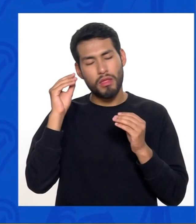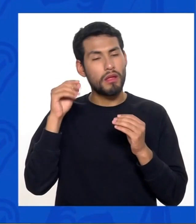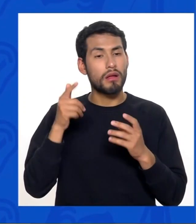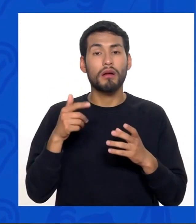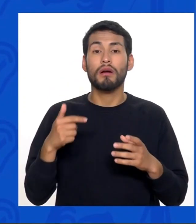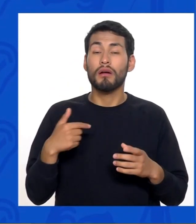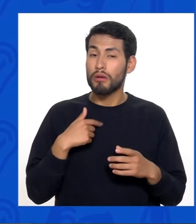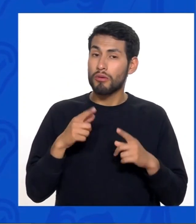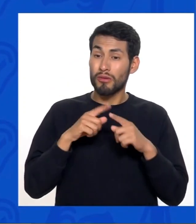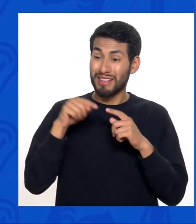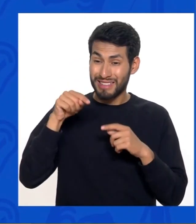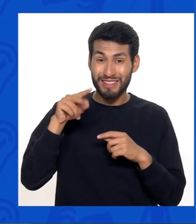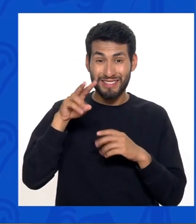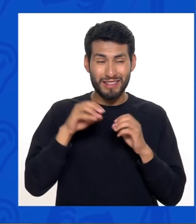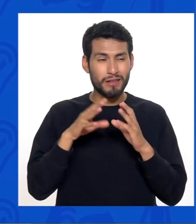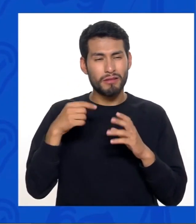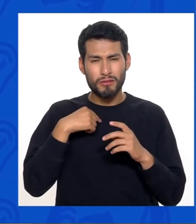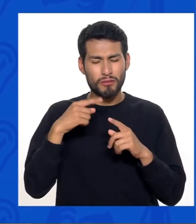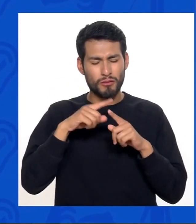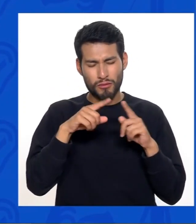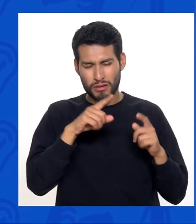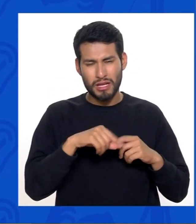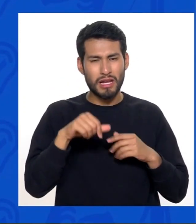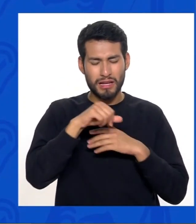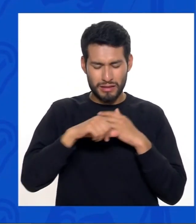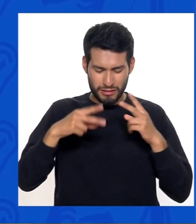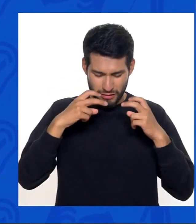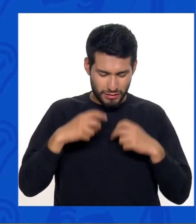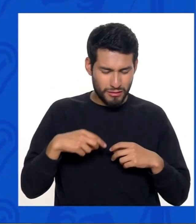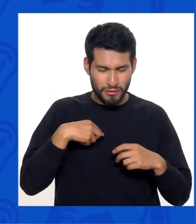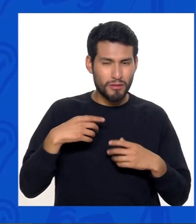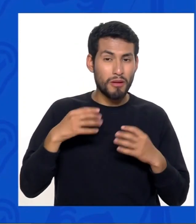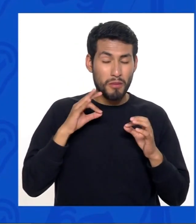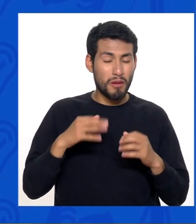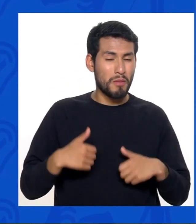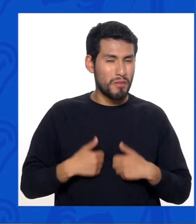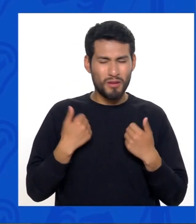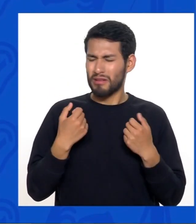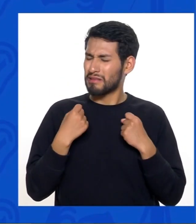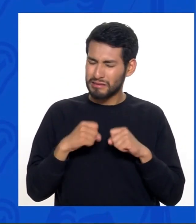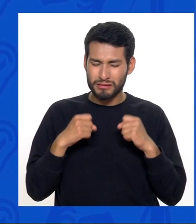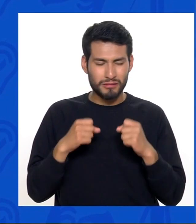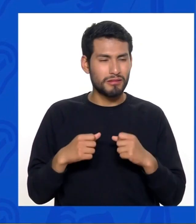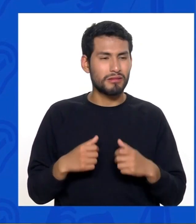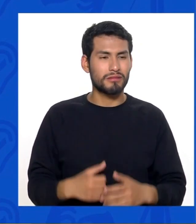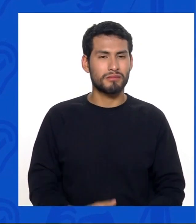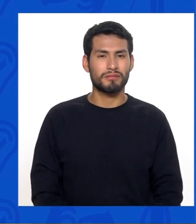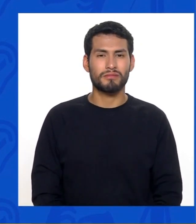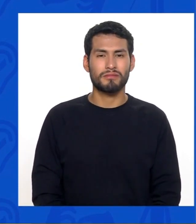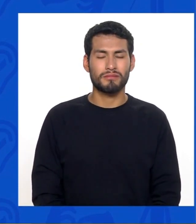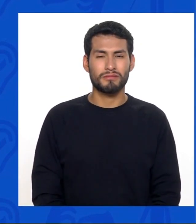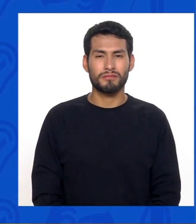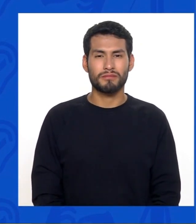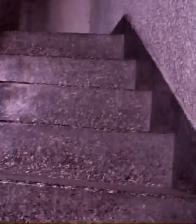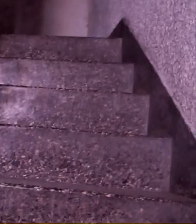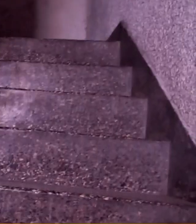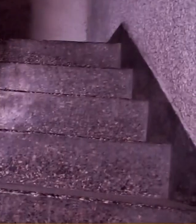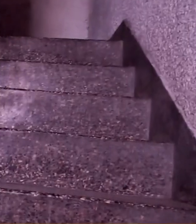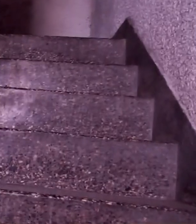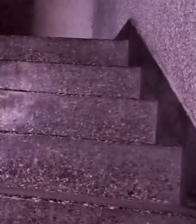procedieron a hacerme múltiples procedimientos médicos con la intención de mantenerme viva a toda costa.